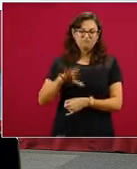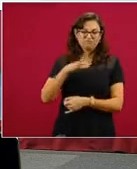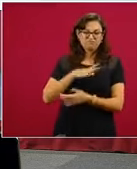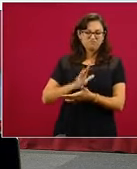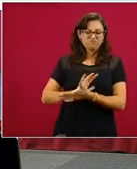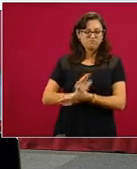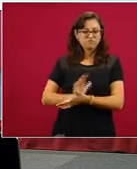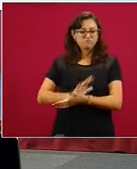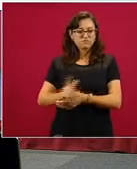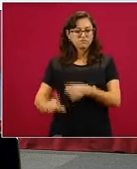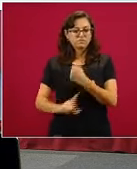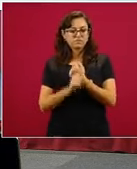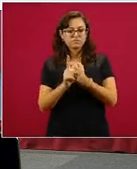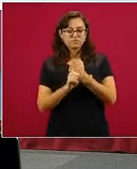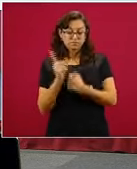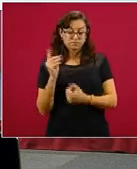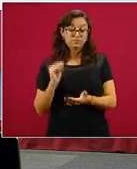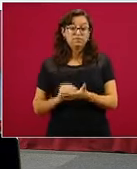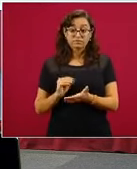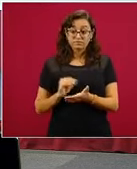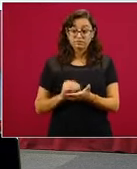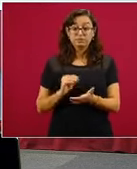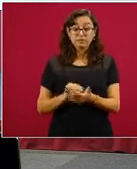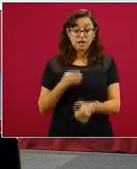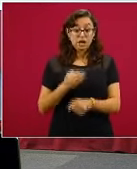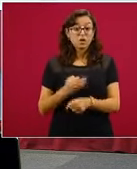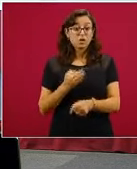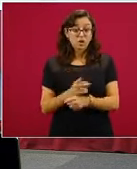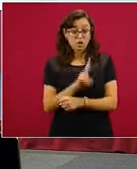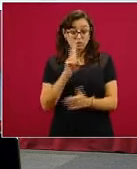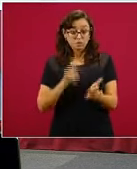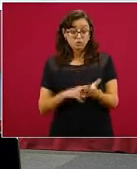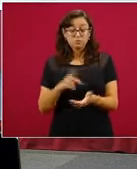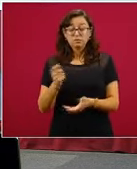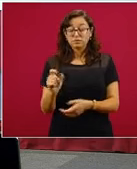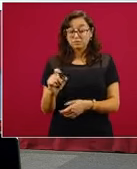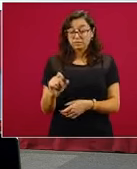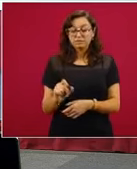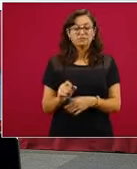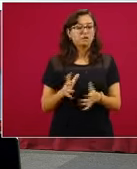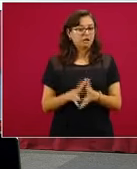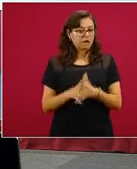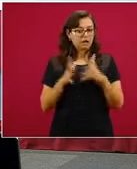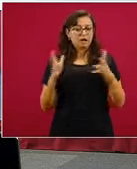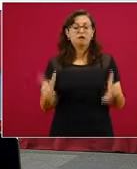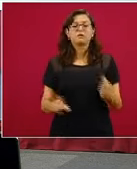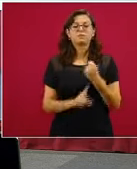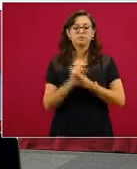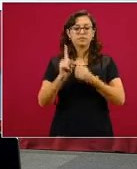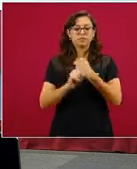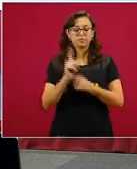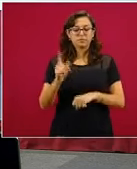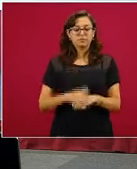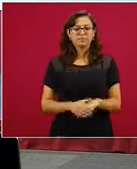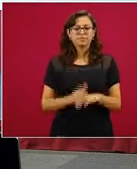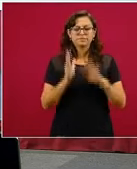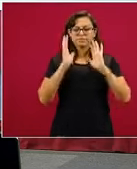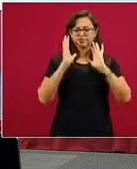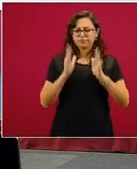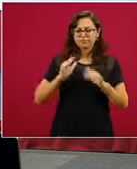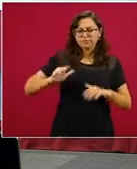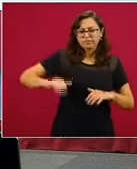de este problema de salud pública, hoy en día, en pleno 2020, sigue siendo muy grande. Y bueno, la doctora Santa ya nos dio